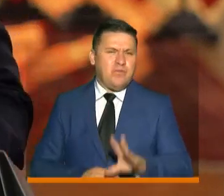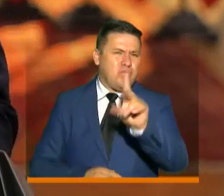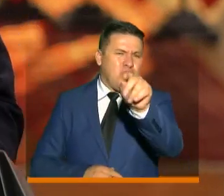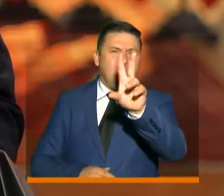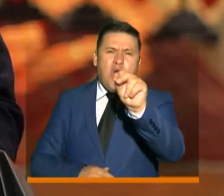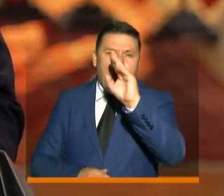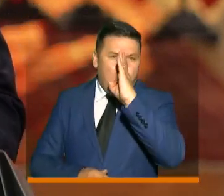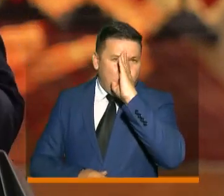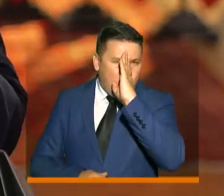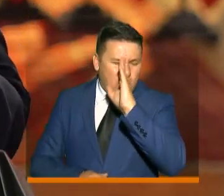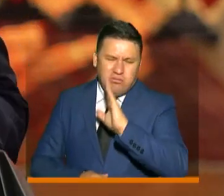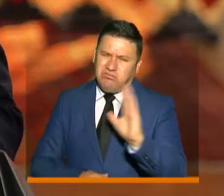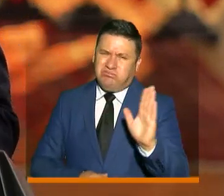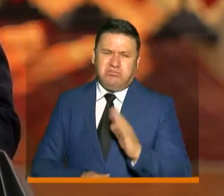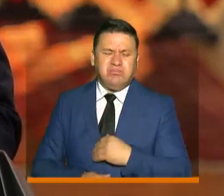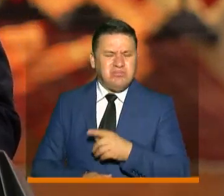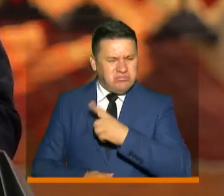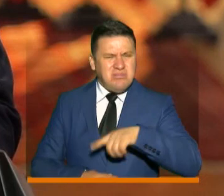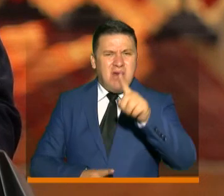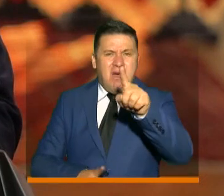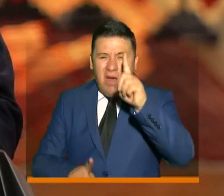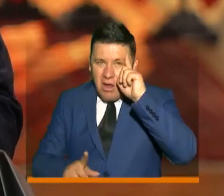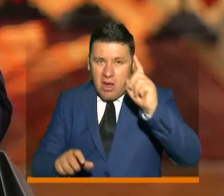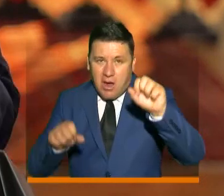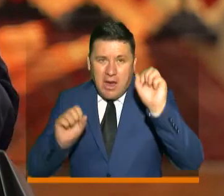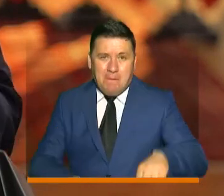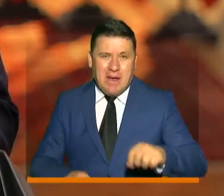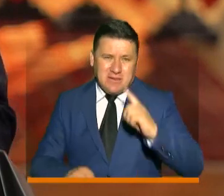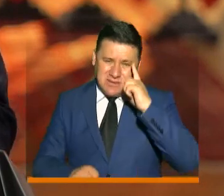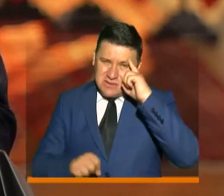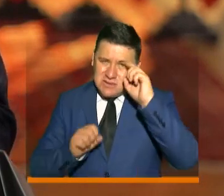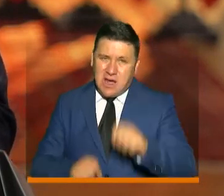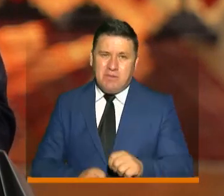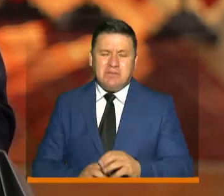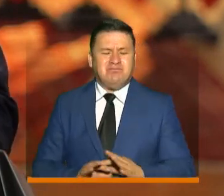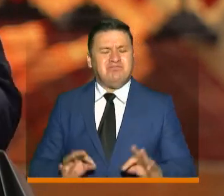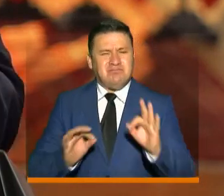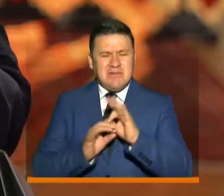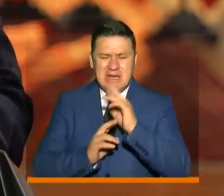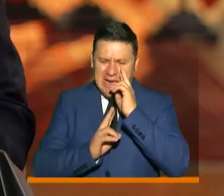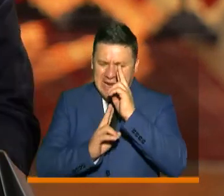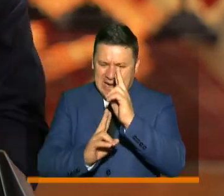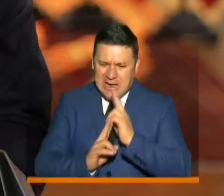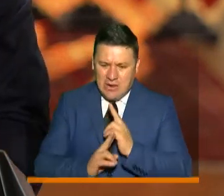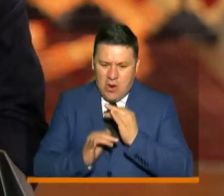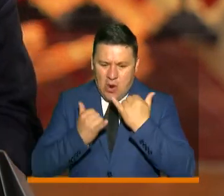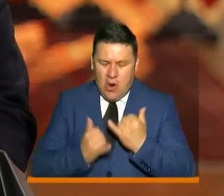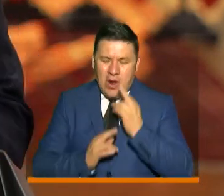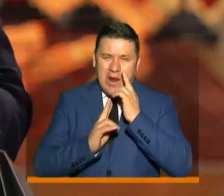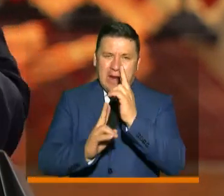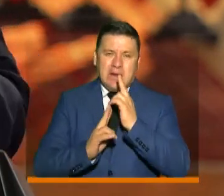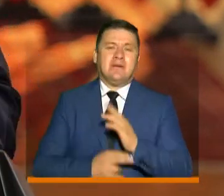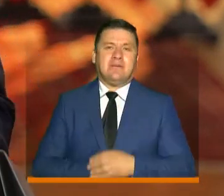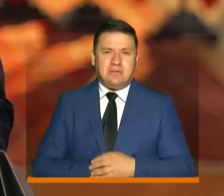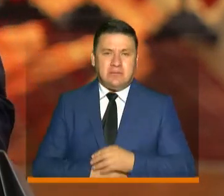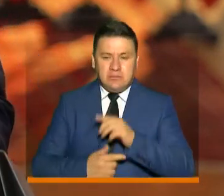nunca de lo que somos capaces y también reconozcamos que para el día de hoy las cifras comparadas con